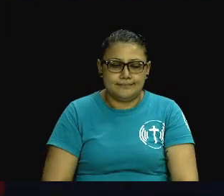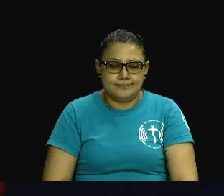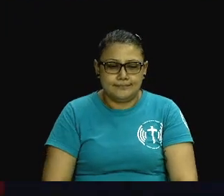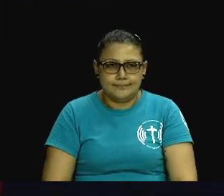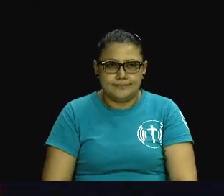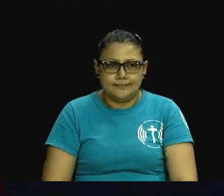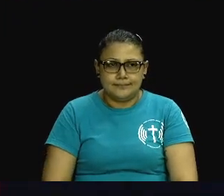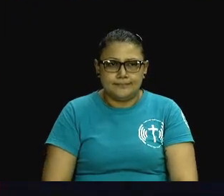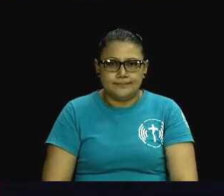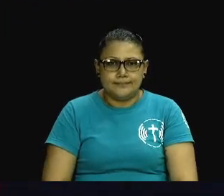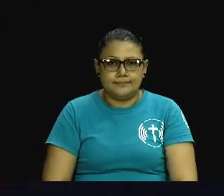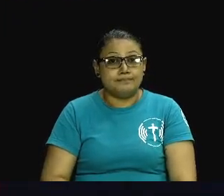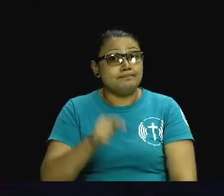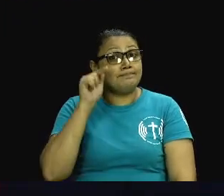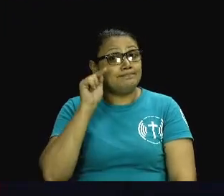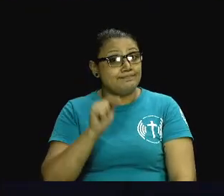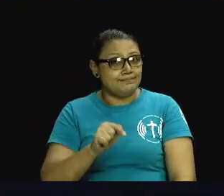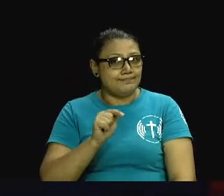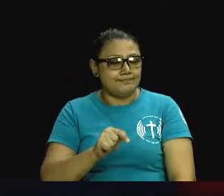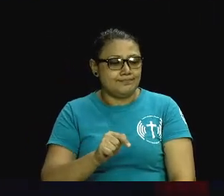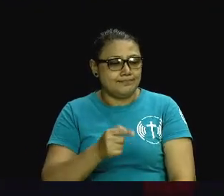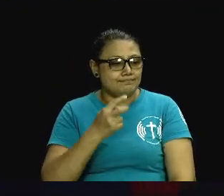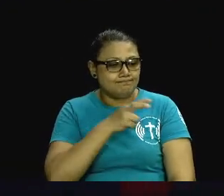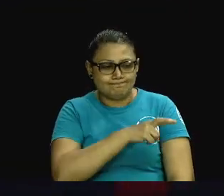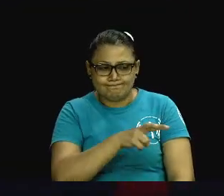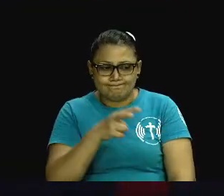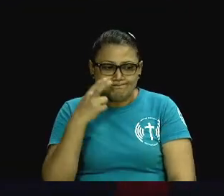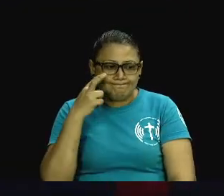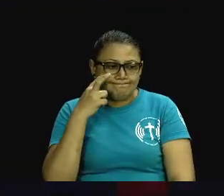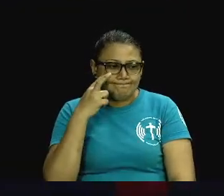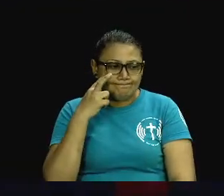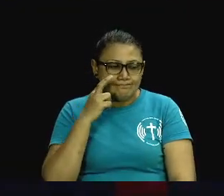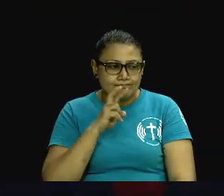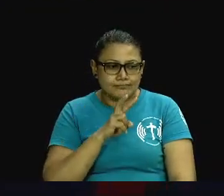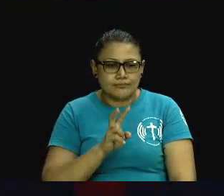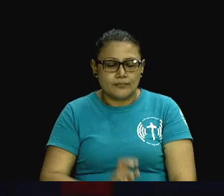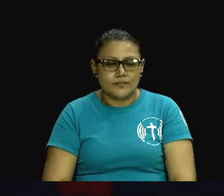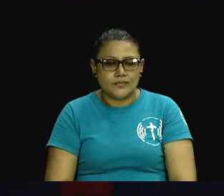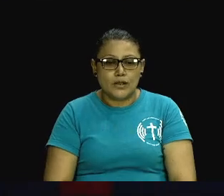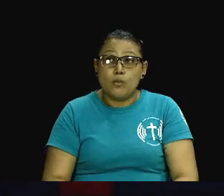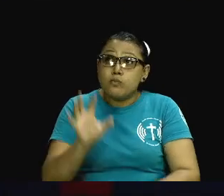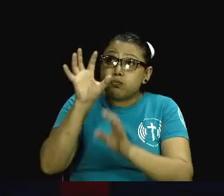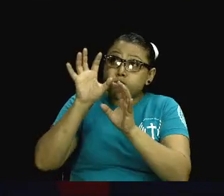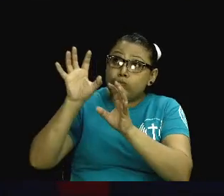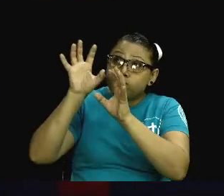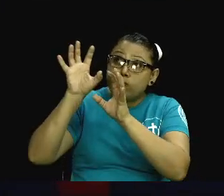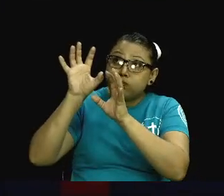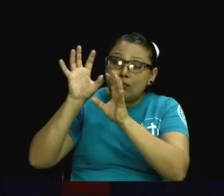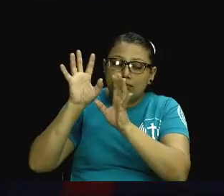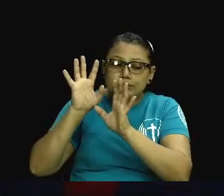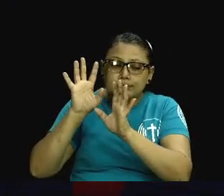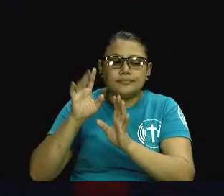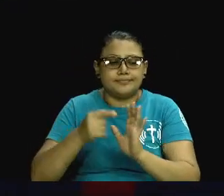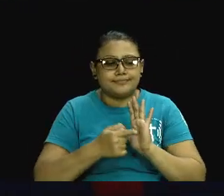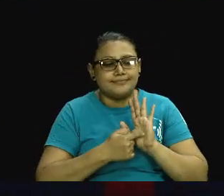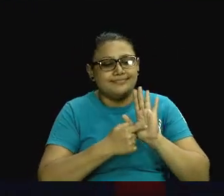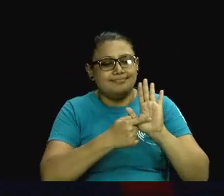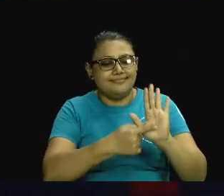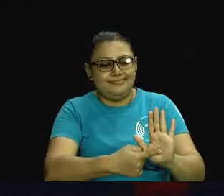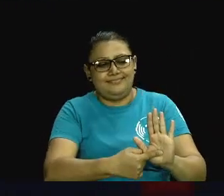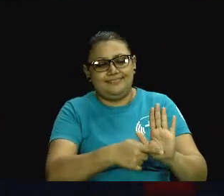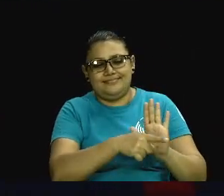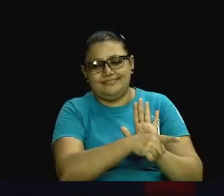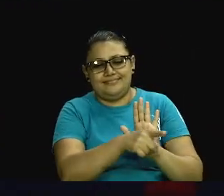entonces vas a ver que una nubecita del tamaño de la mano la palma de tu mano